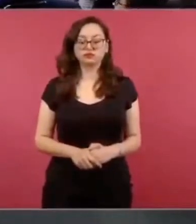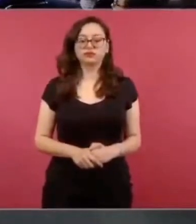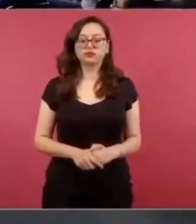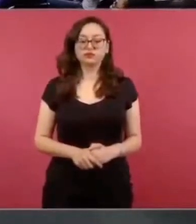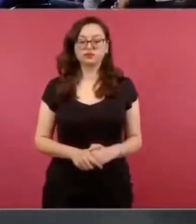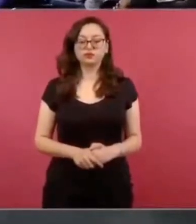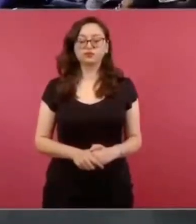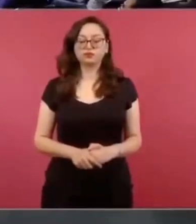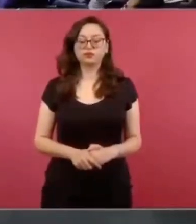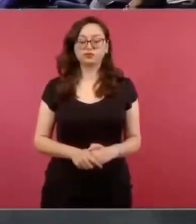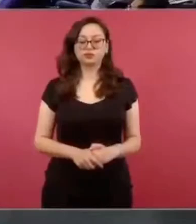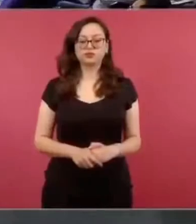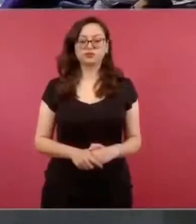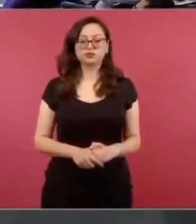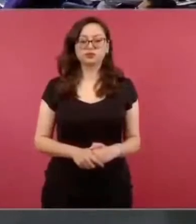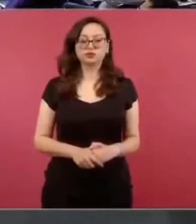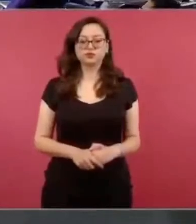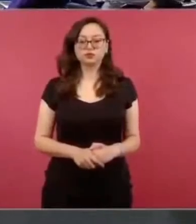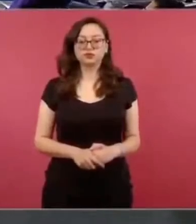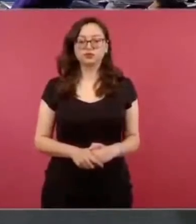Diera la declaración.